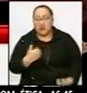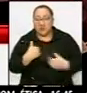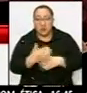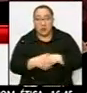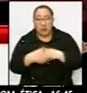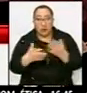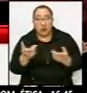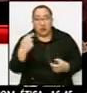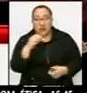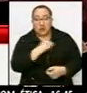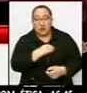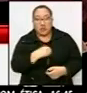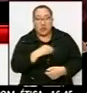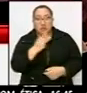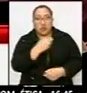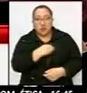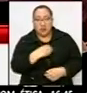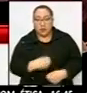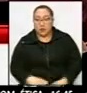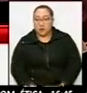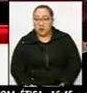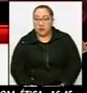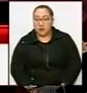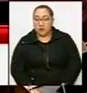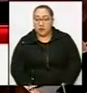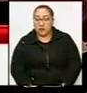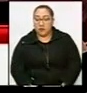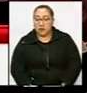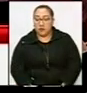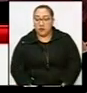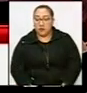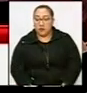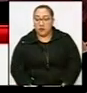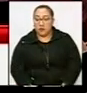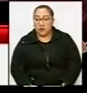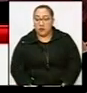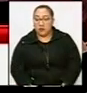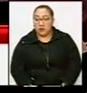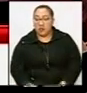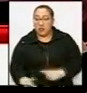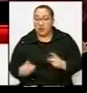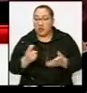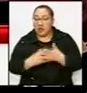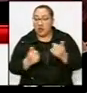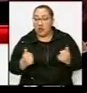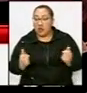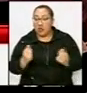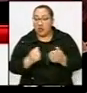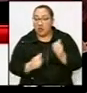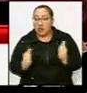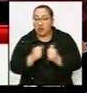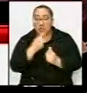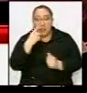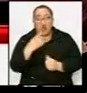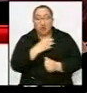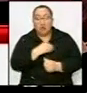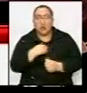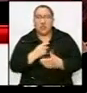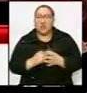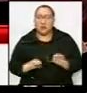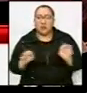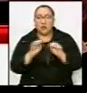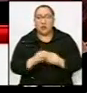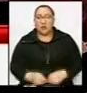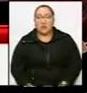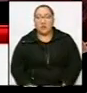del ministro, del viceministro y de los directores que en esta mañana lo acompañan. Señor ministro, qué